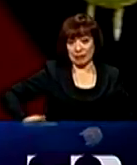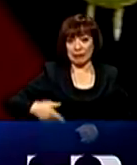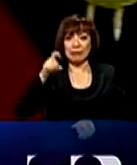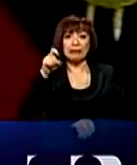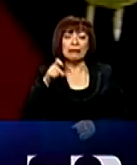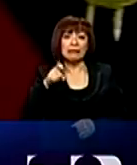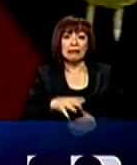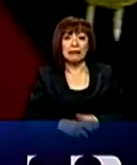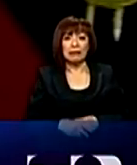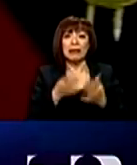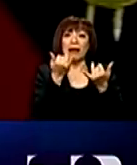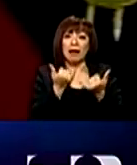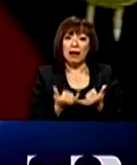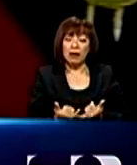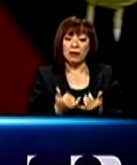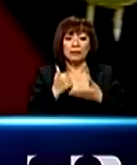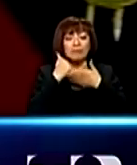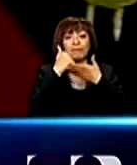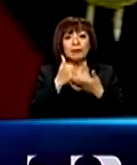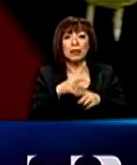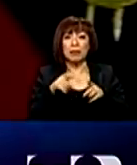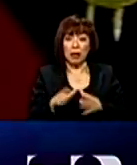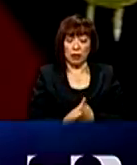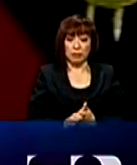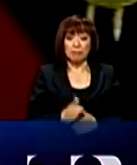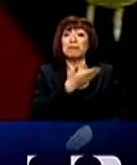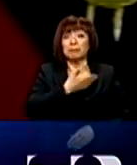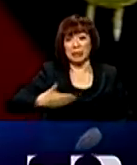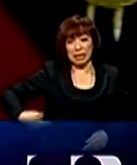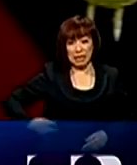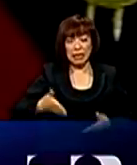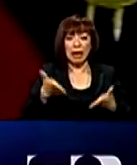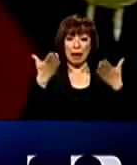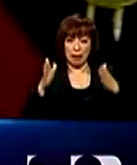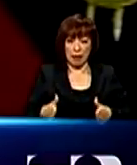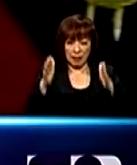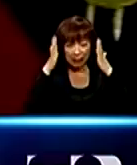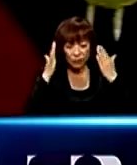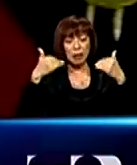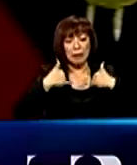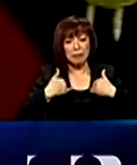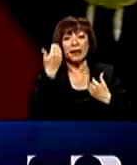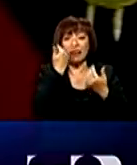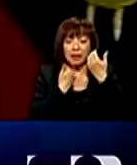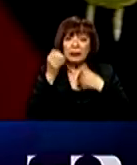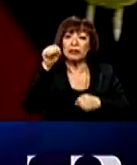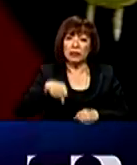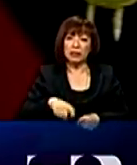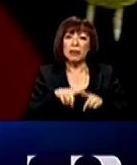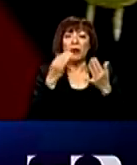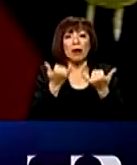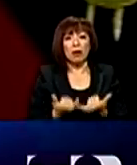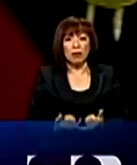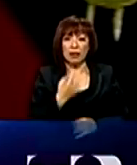bien el presidente de la República me ha reiterado su cariño y entiendo que liberarme de las funciones busca garantizar